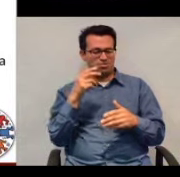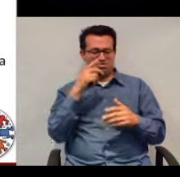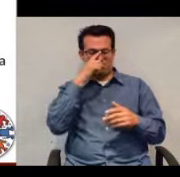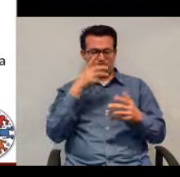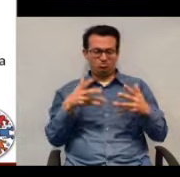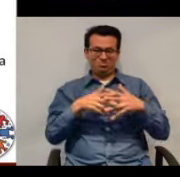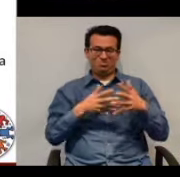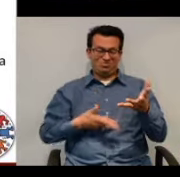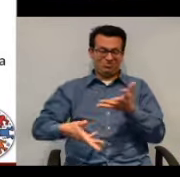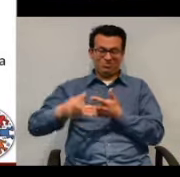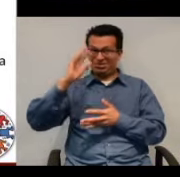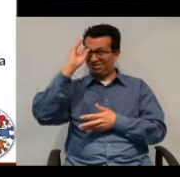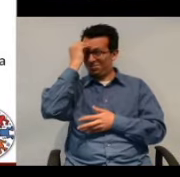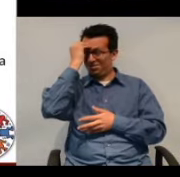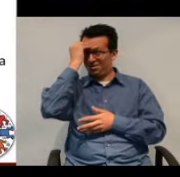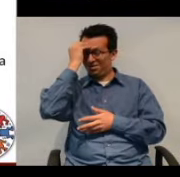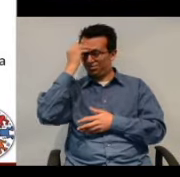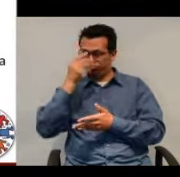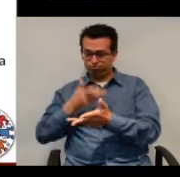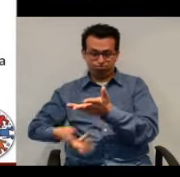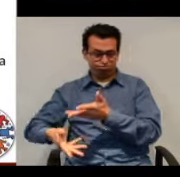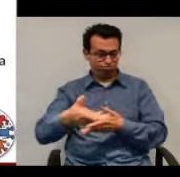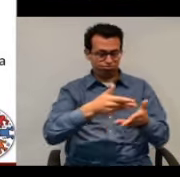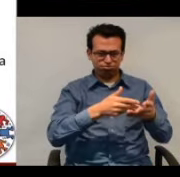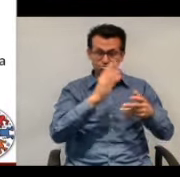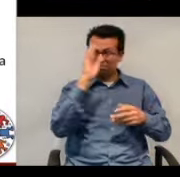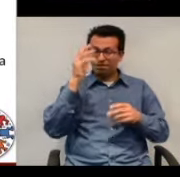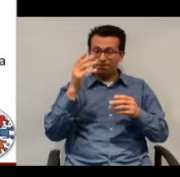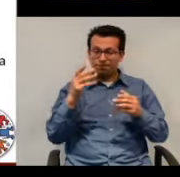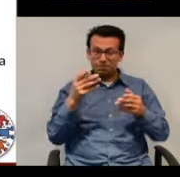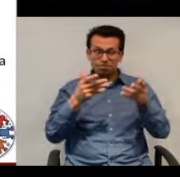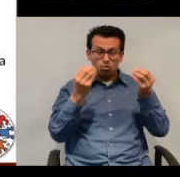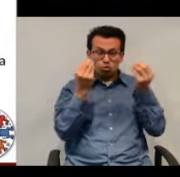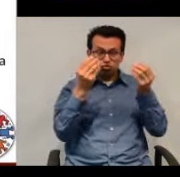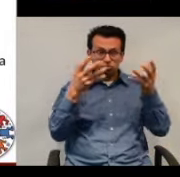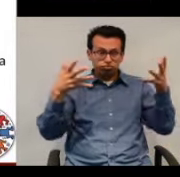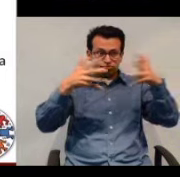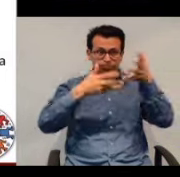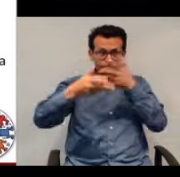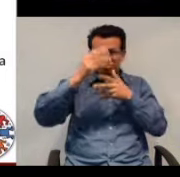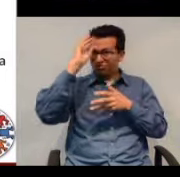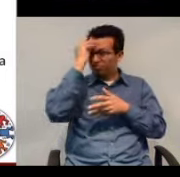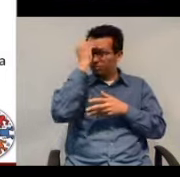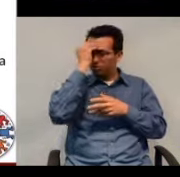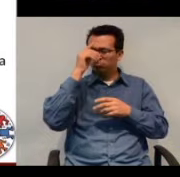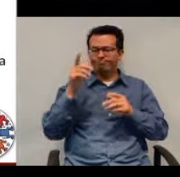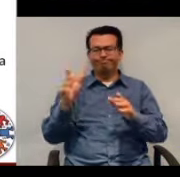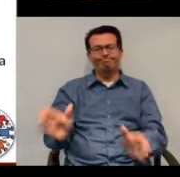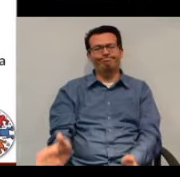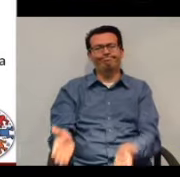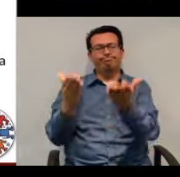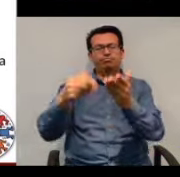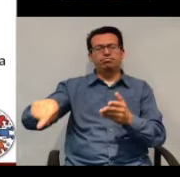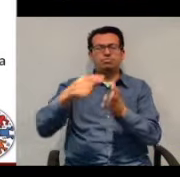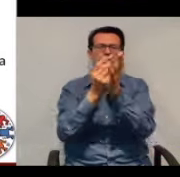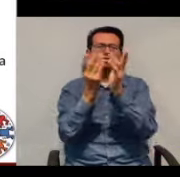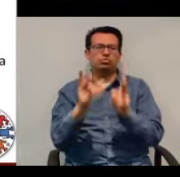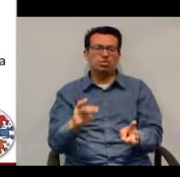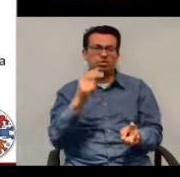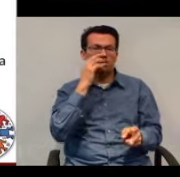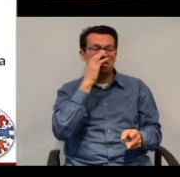enriquecer a las y los estudiantes y simbolizan procesos que permiten integrar nuevos saberes, que permiten